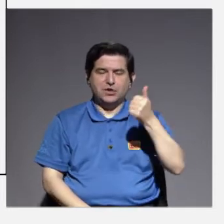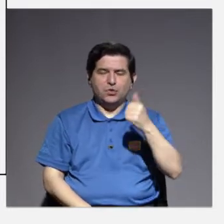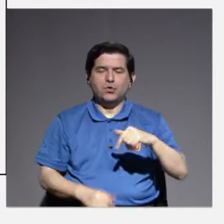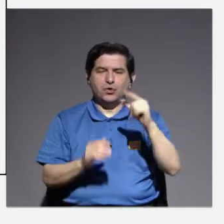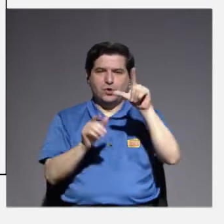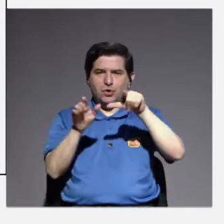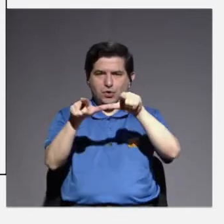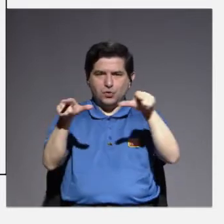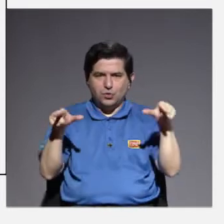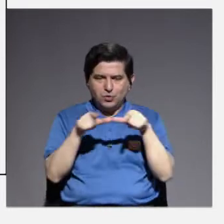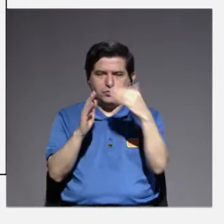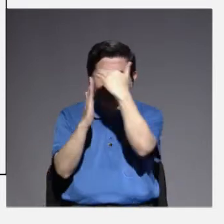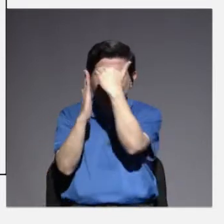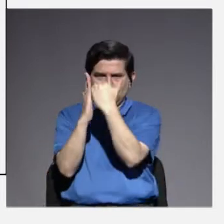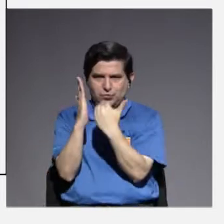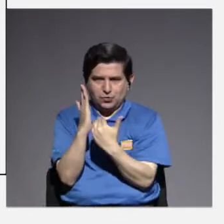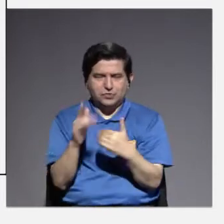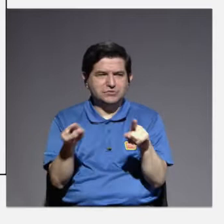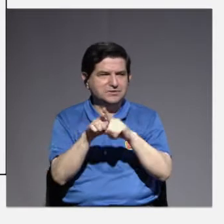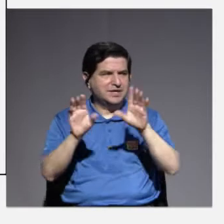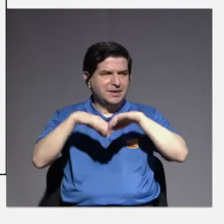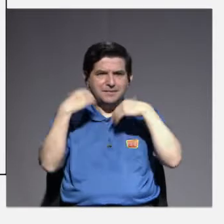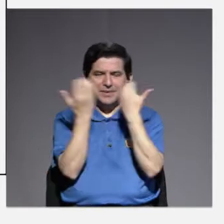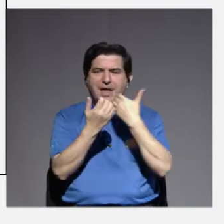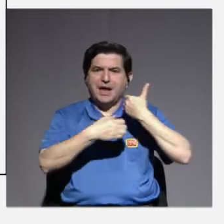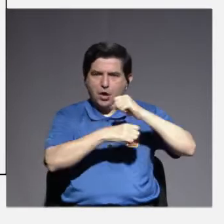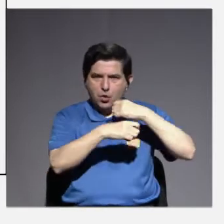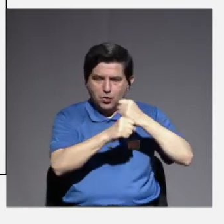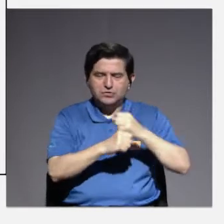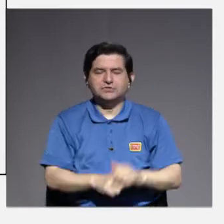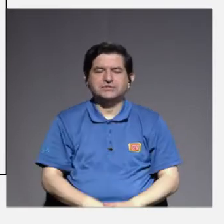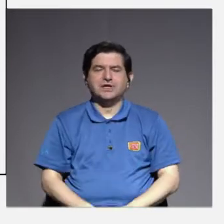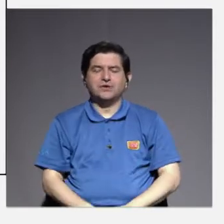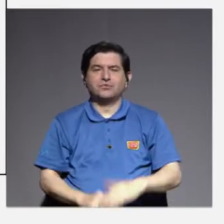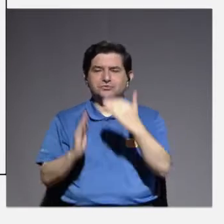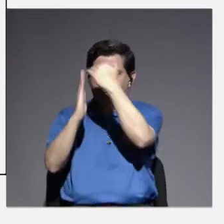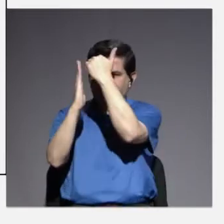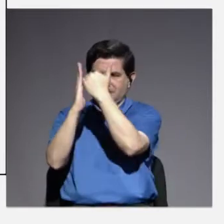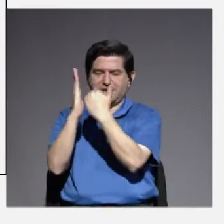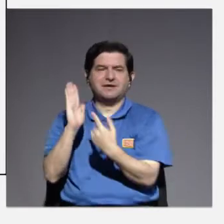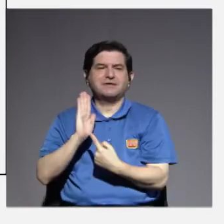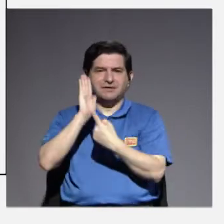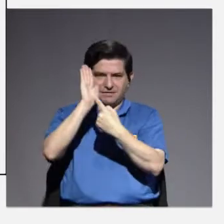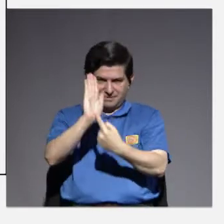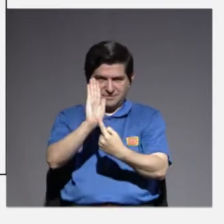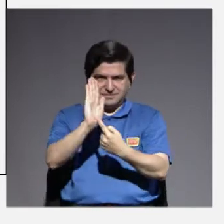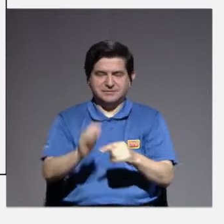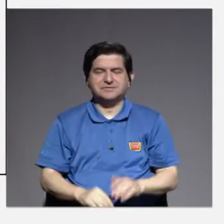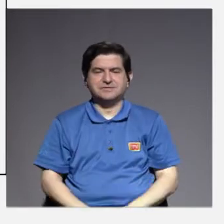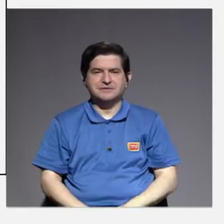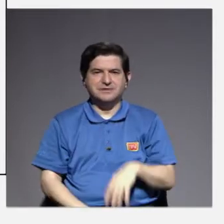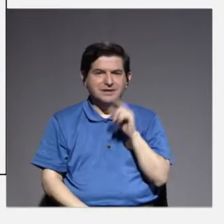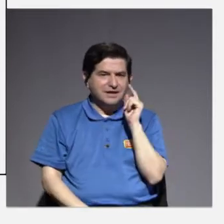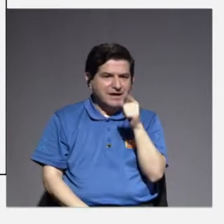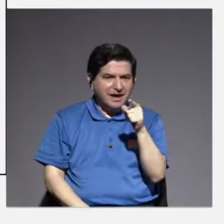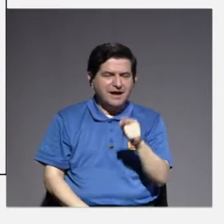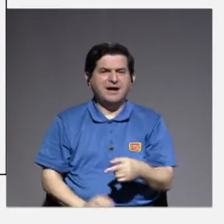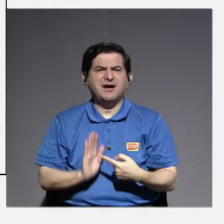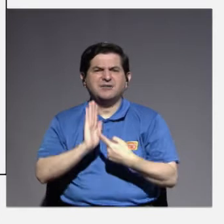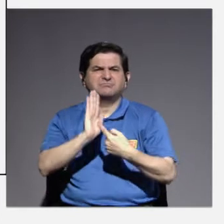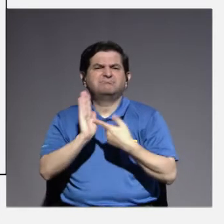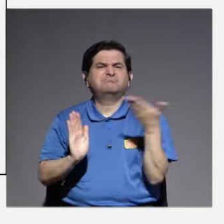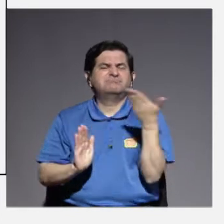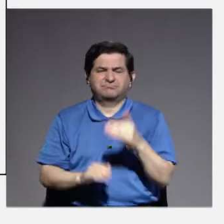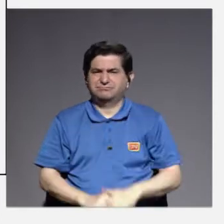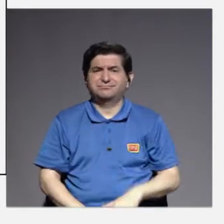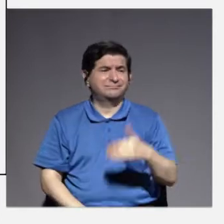Cortés y Turrubares, así como los consejos municipales de Lepanto, Cóbano, Peñas Blancas y Monteverde, señalaron